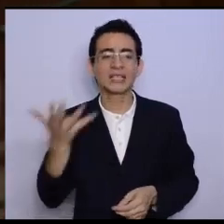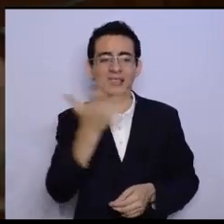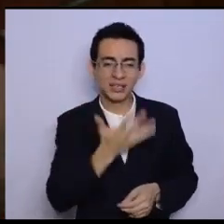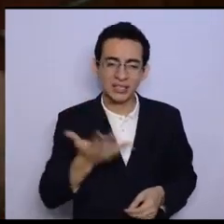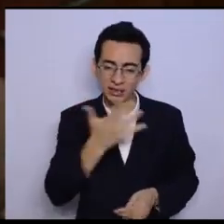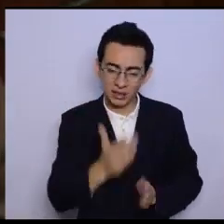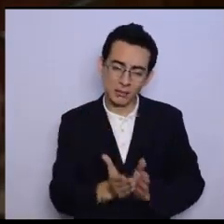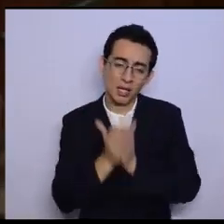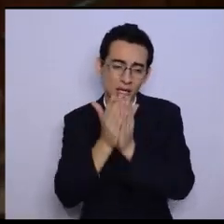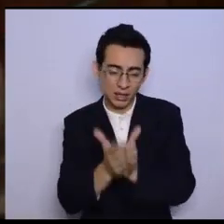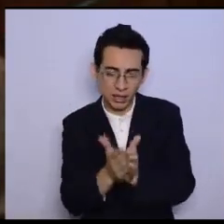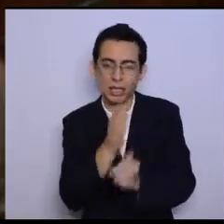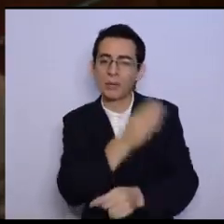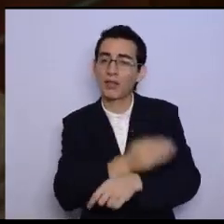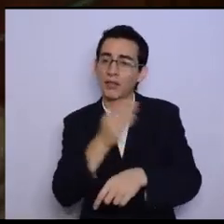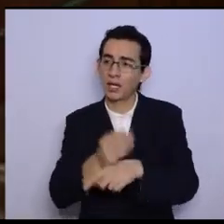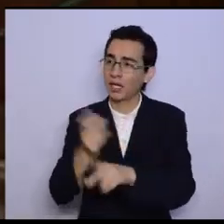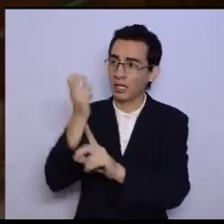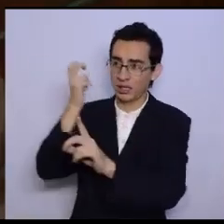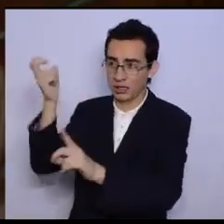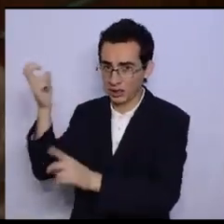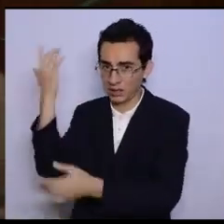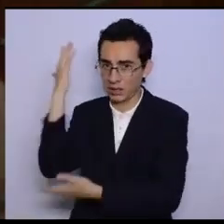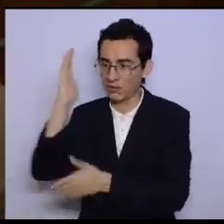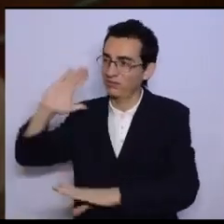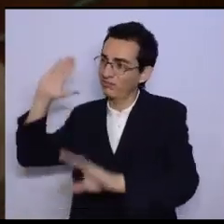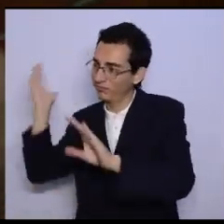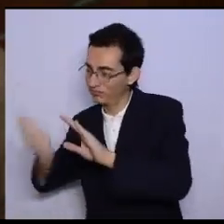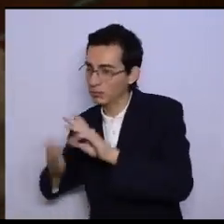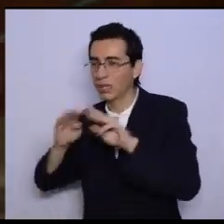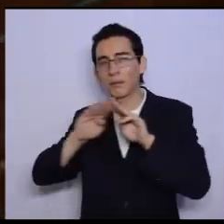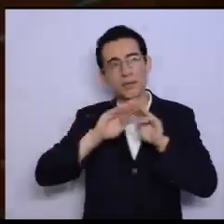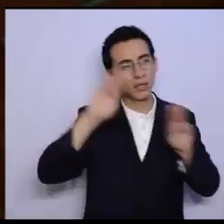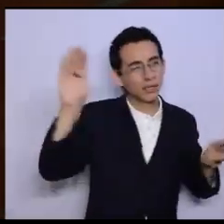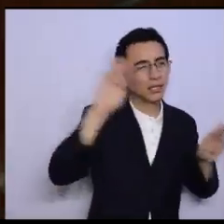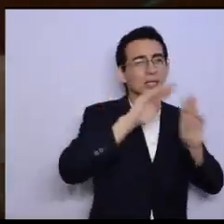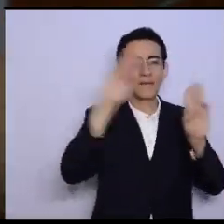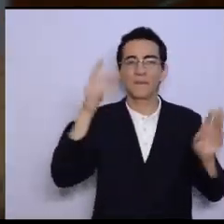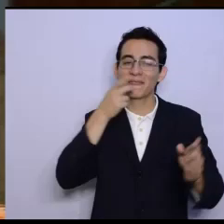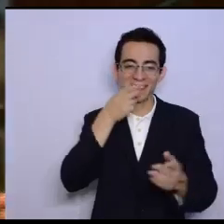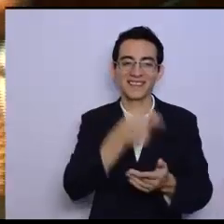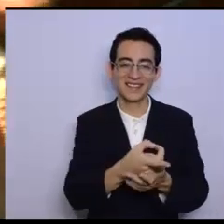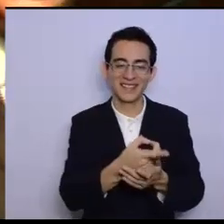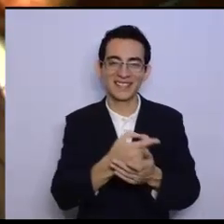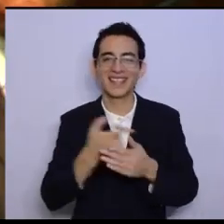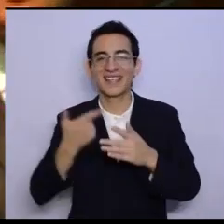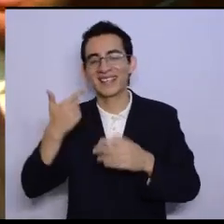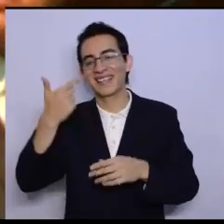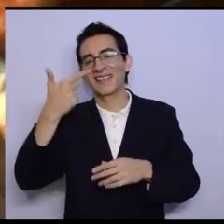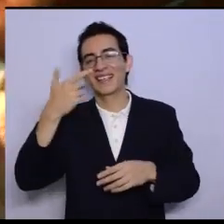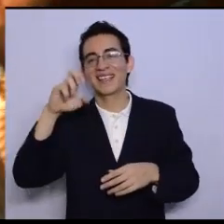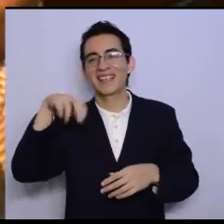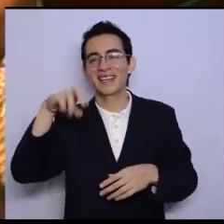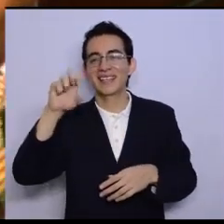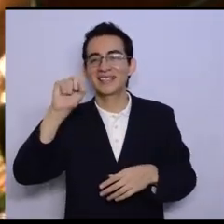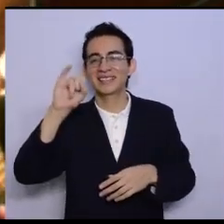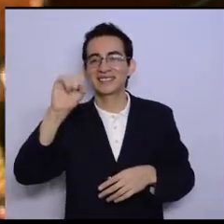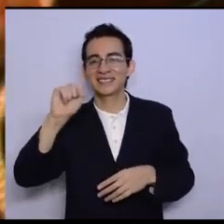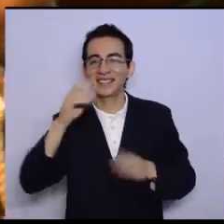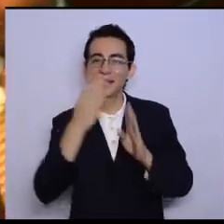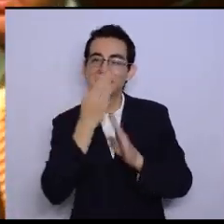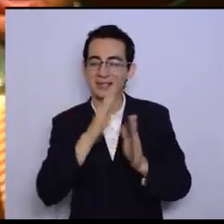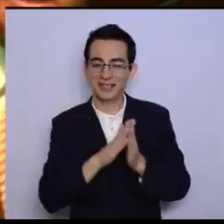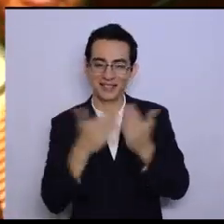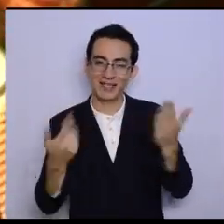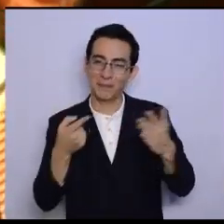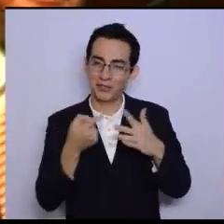la vas a calafatear, vas a hacer así de estas medidas, dice en Génesis, y lo hizo tal como Jehová Dios le dijo que